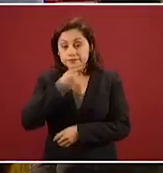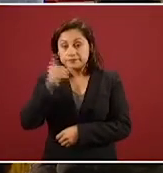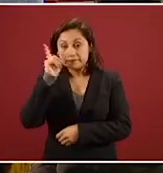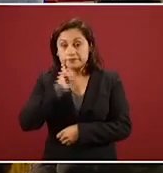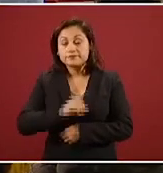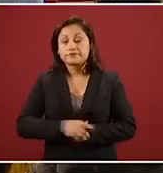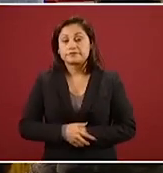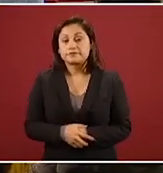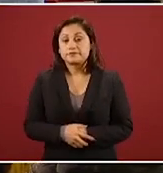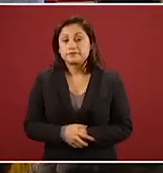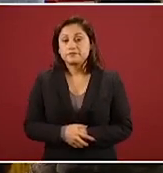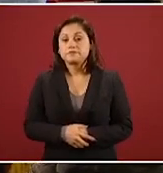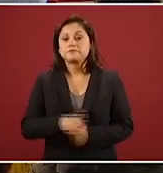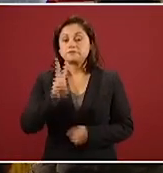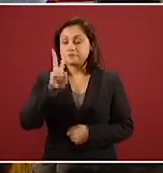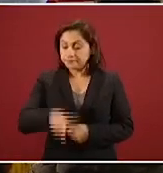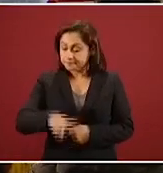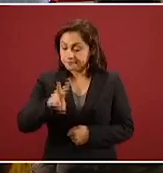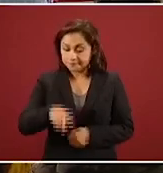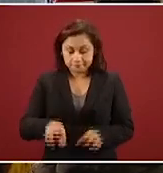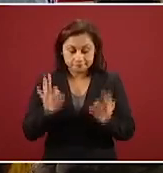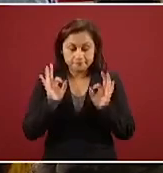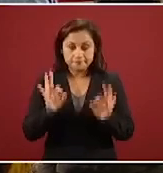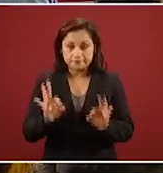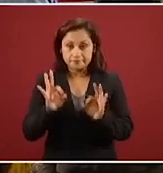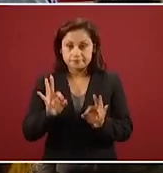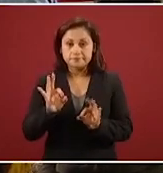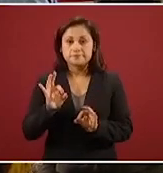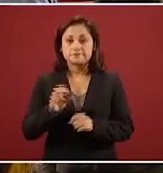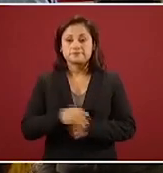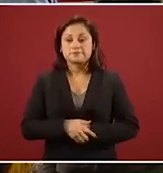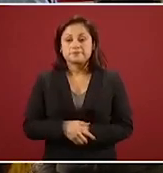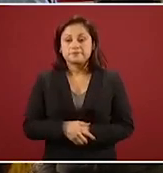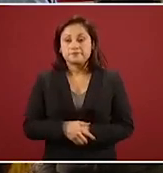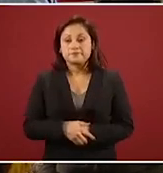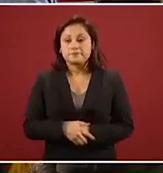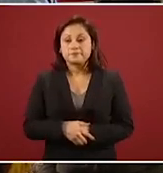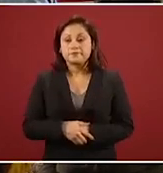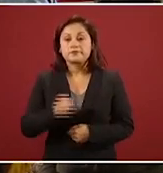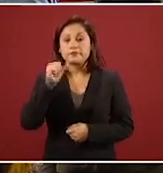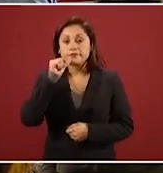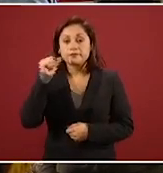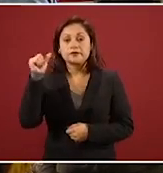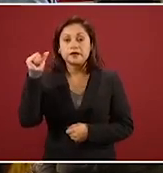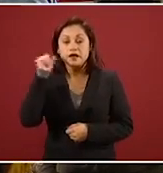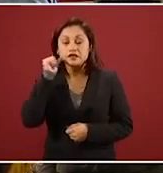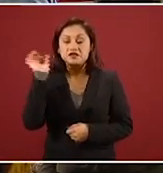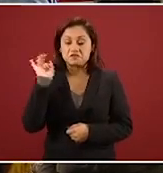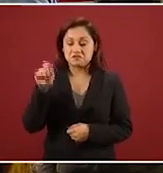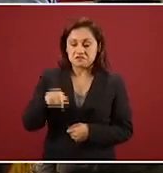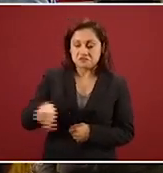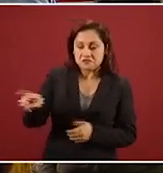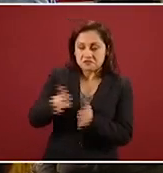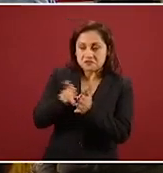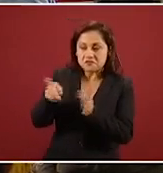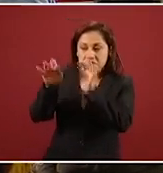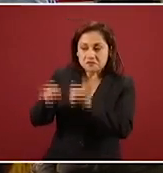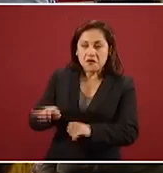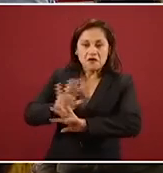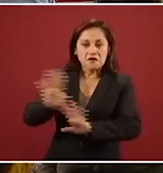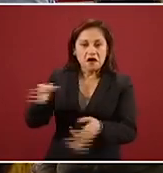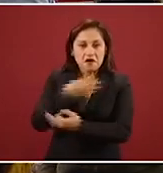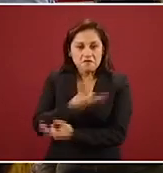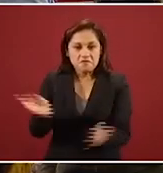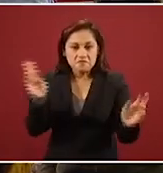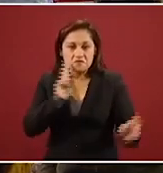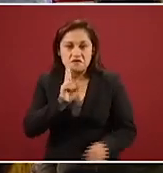Efectivamente, el día de ayer, como ustedes seguramente lo reportaron, tuvimos esa